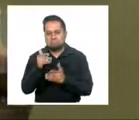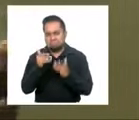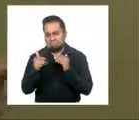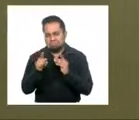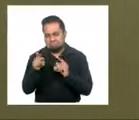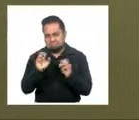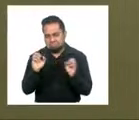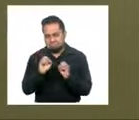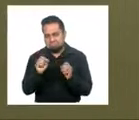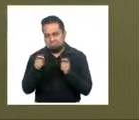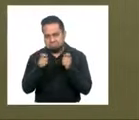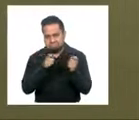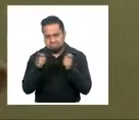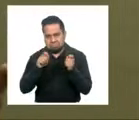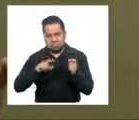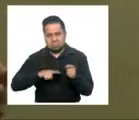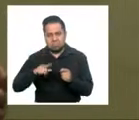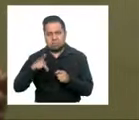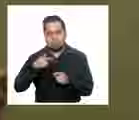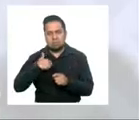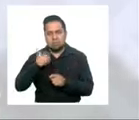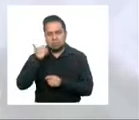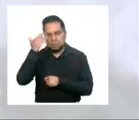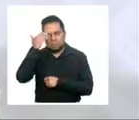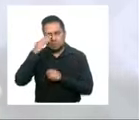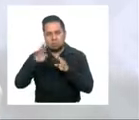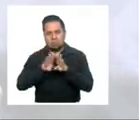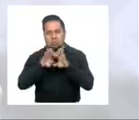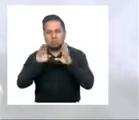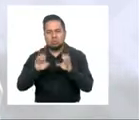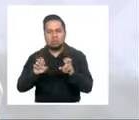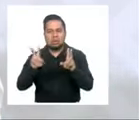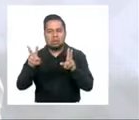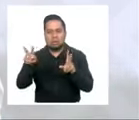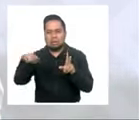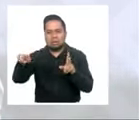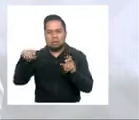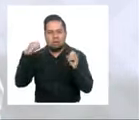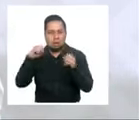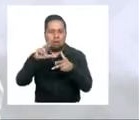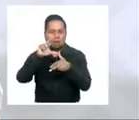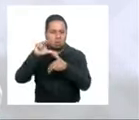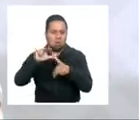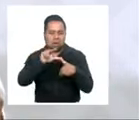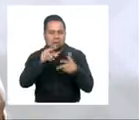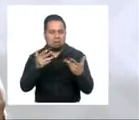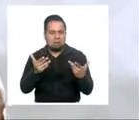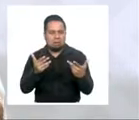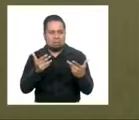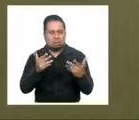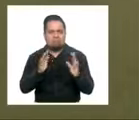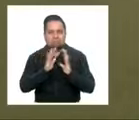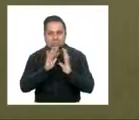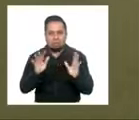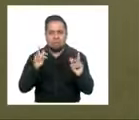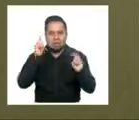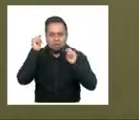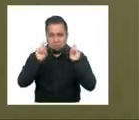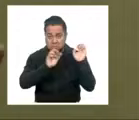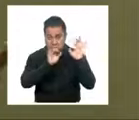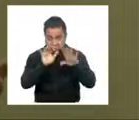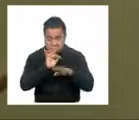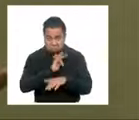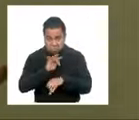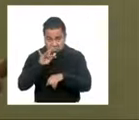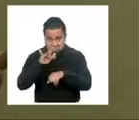actualmente, pero quería saber cómo está Oaxaca en ese aspecto, si ya puede ir el turismo,